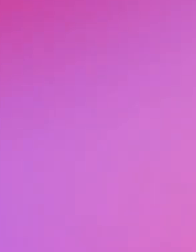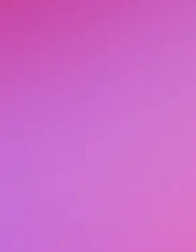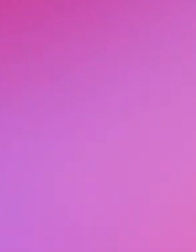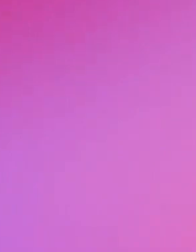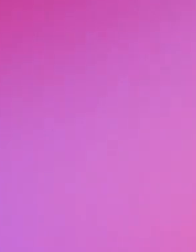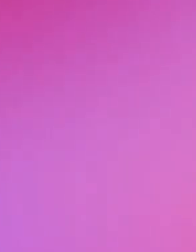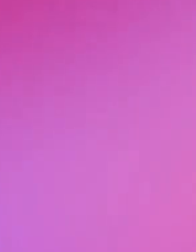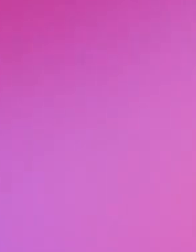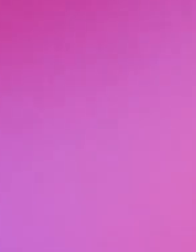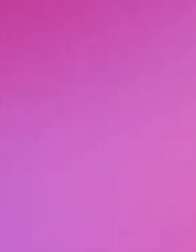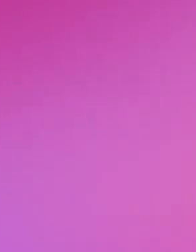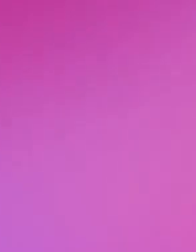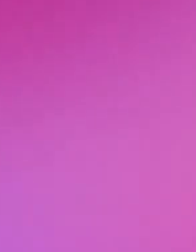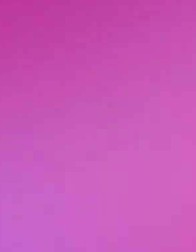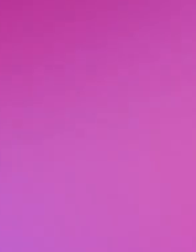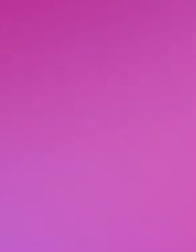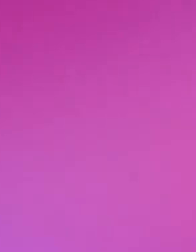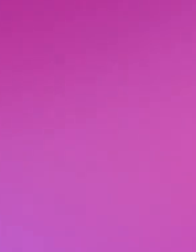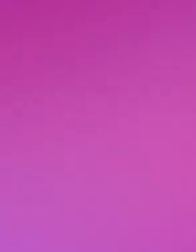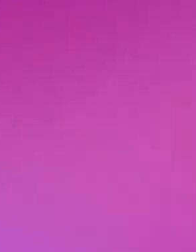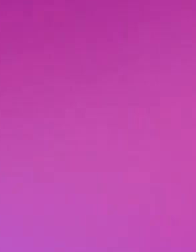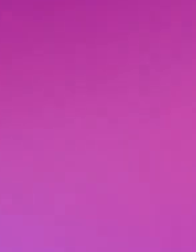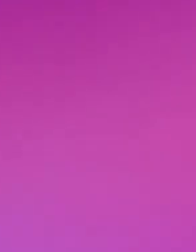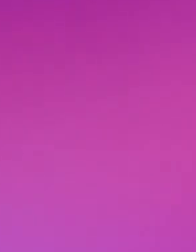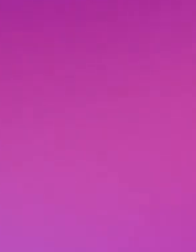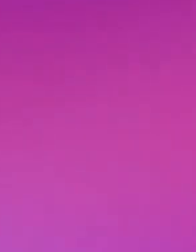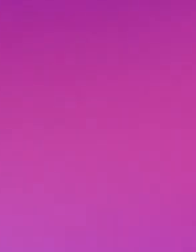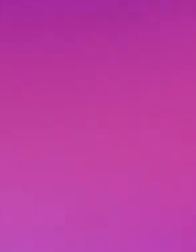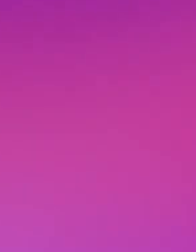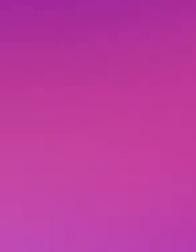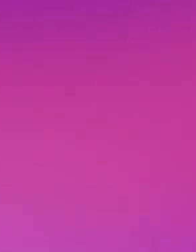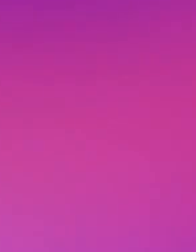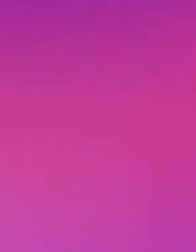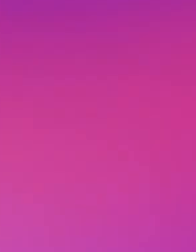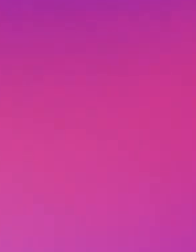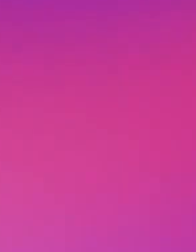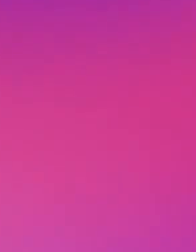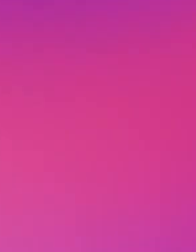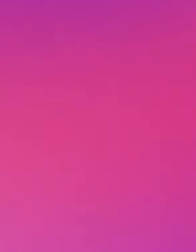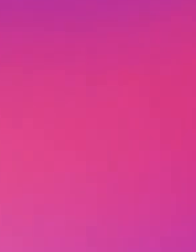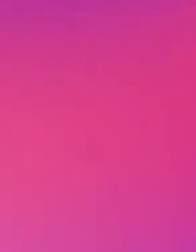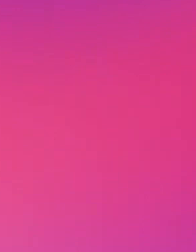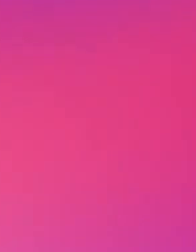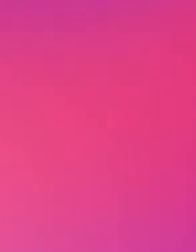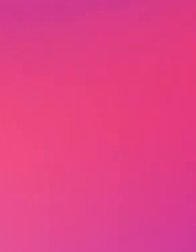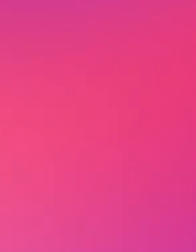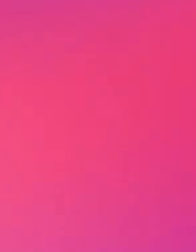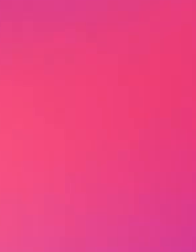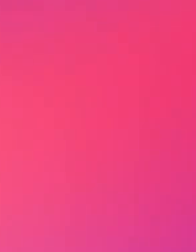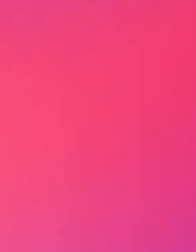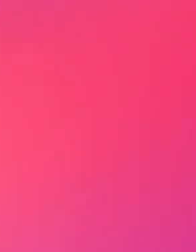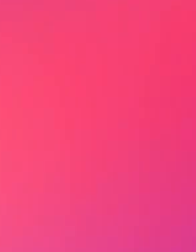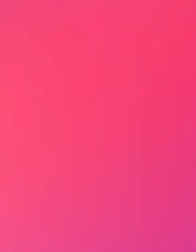libros de texto en versión digital, recuerda que los puedes encontrar en la página